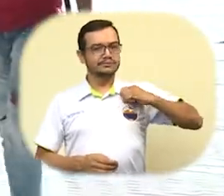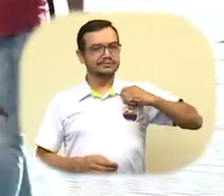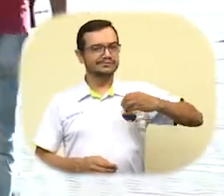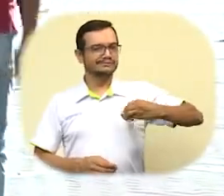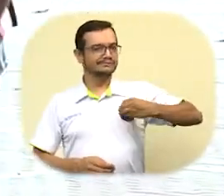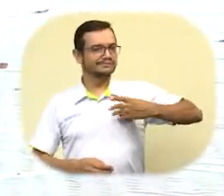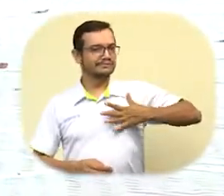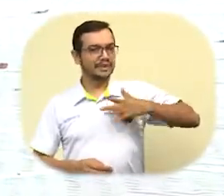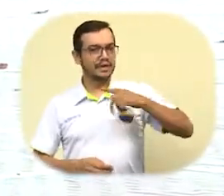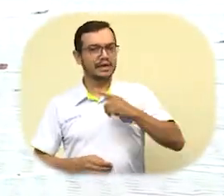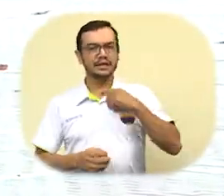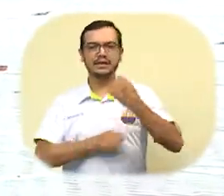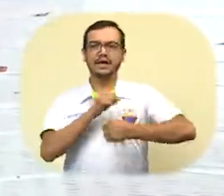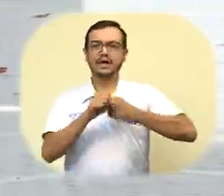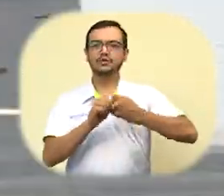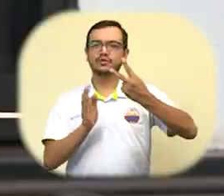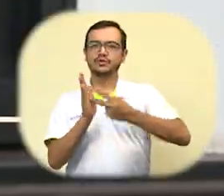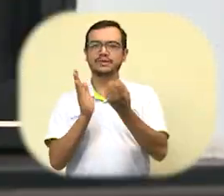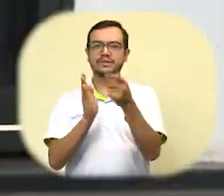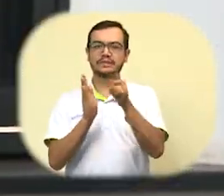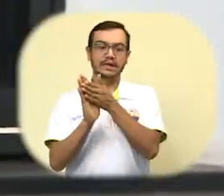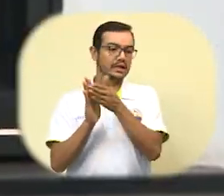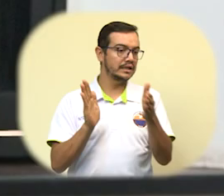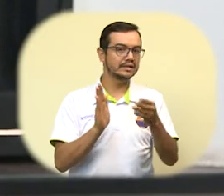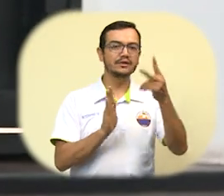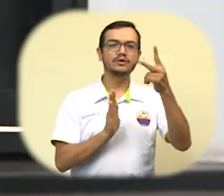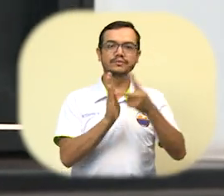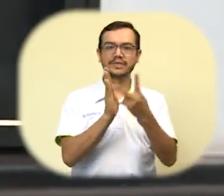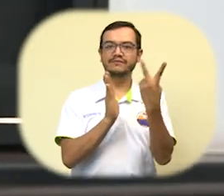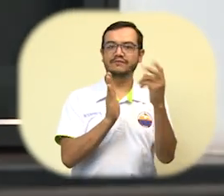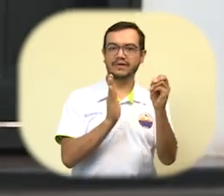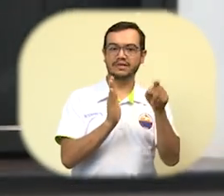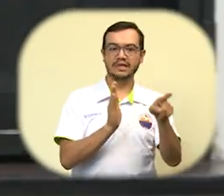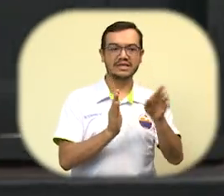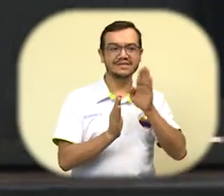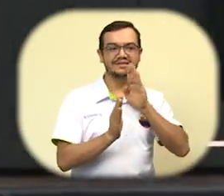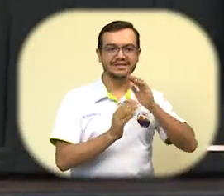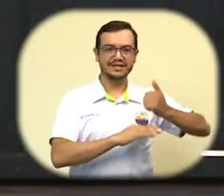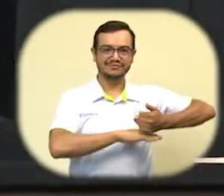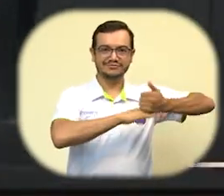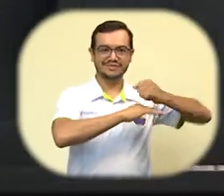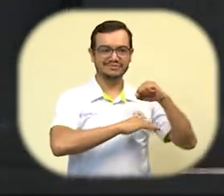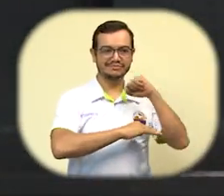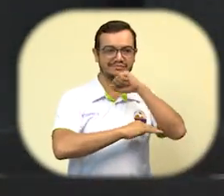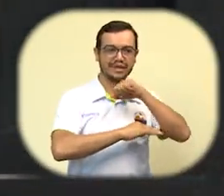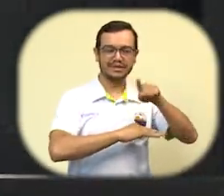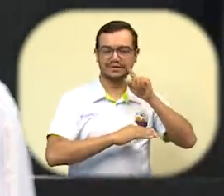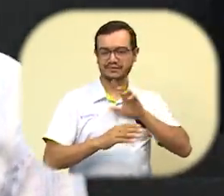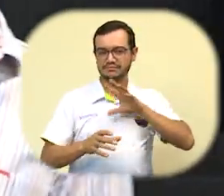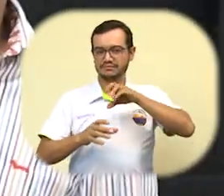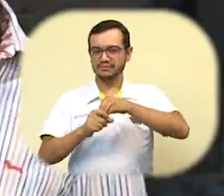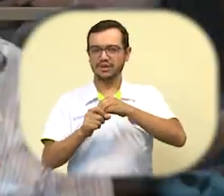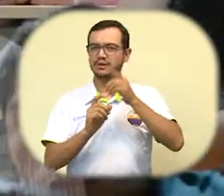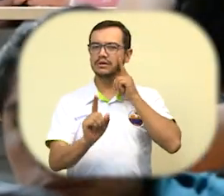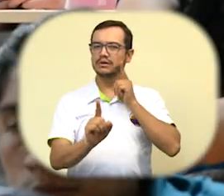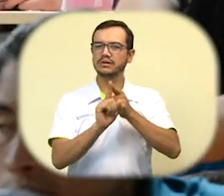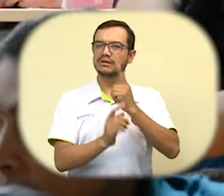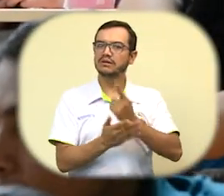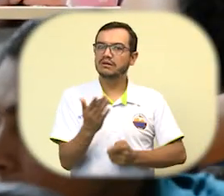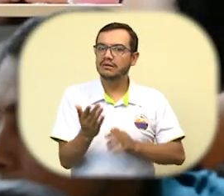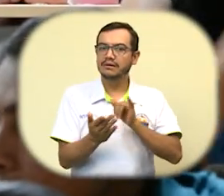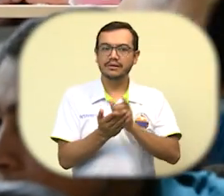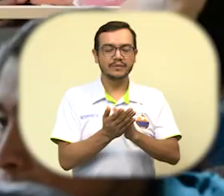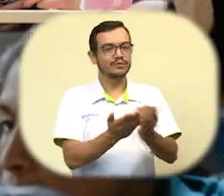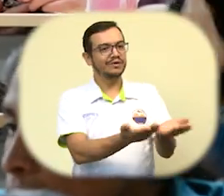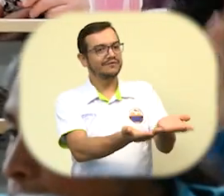Gobierno 2016-2020 por una universidad más incluyente e innovadora del Dr. Pablo Vera Salazar tiene como